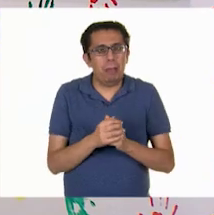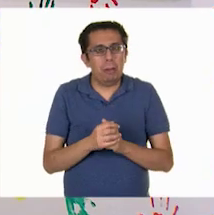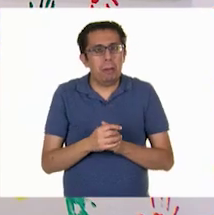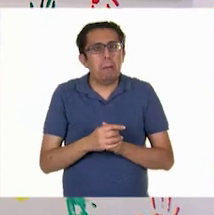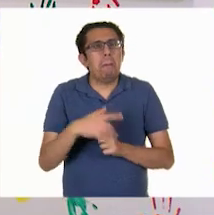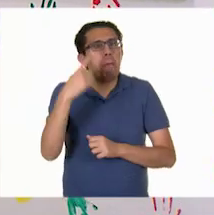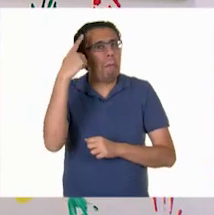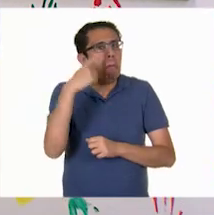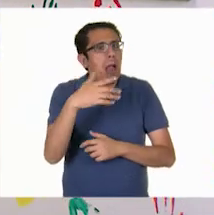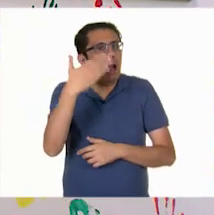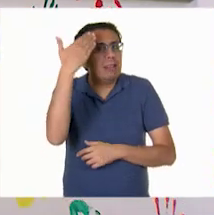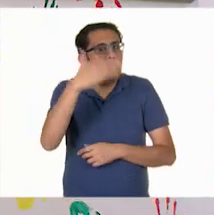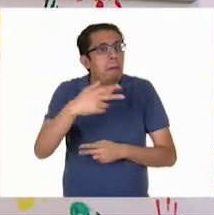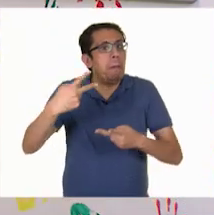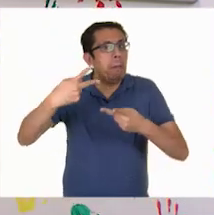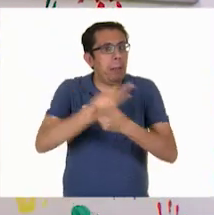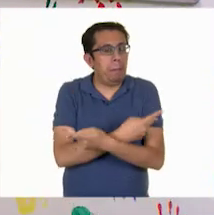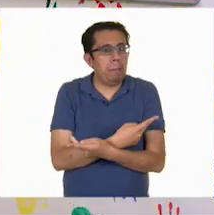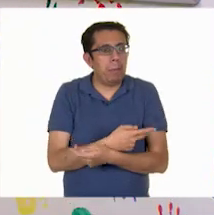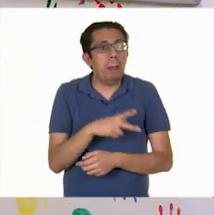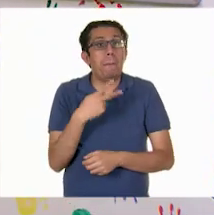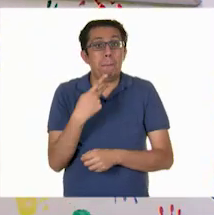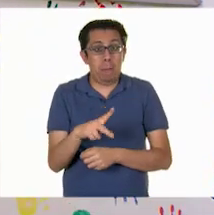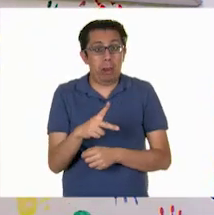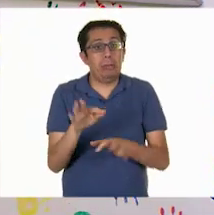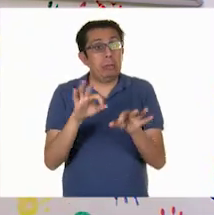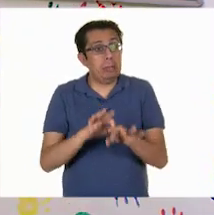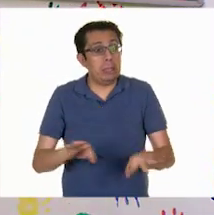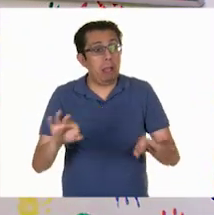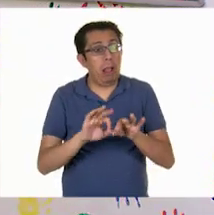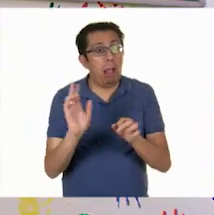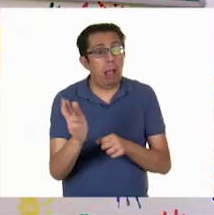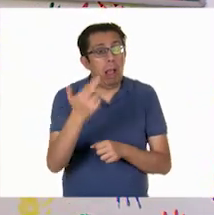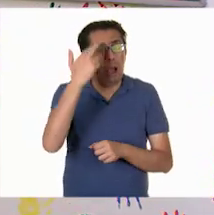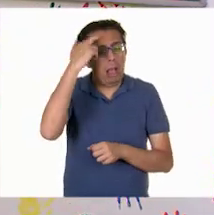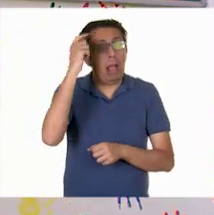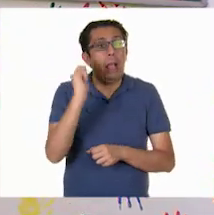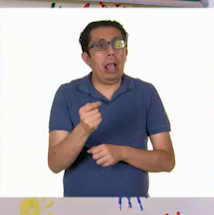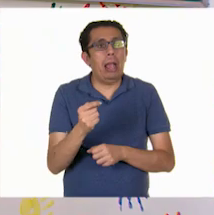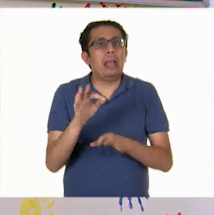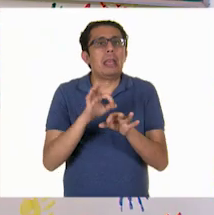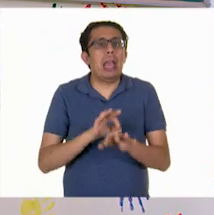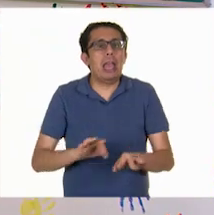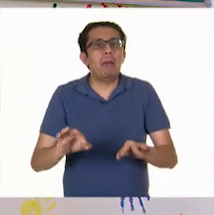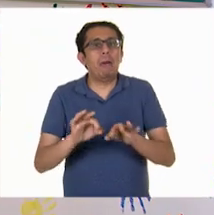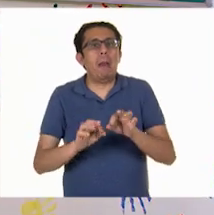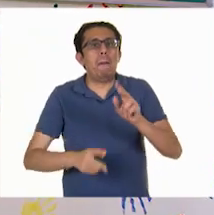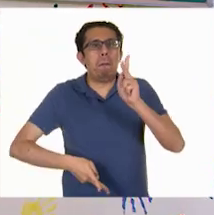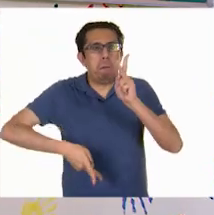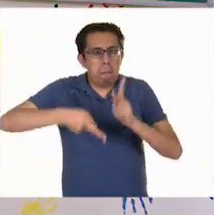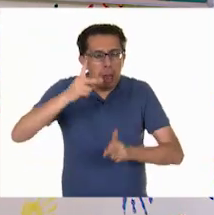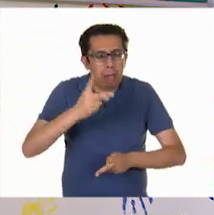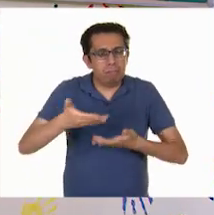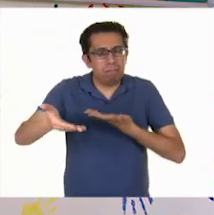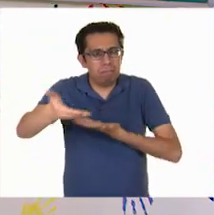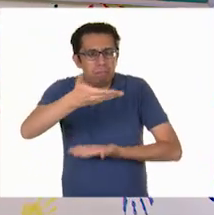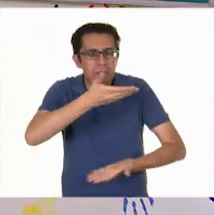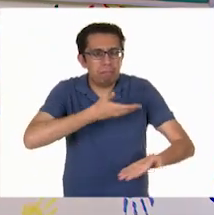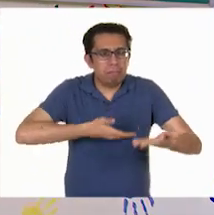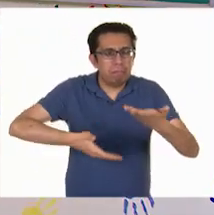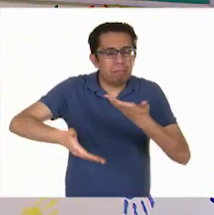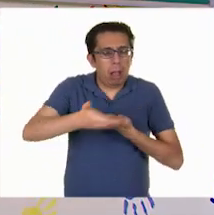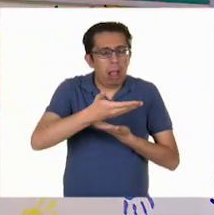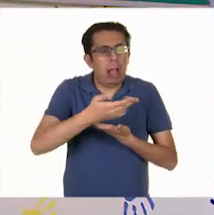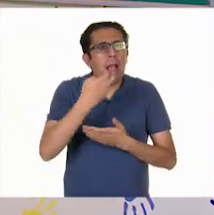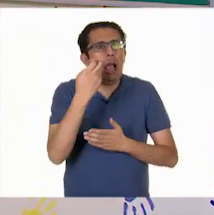ver precisamente lo que pasa. Pero lo que siempre hay que tomar en cuenta es la herramienta del diálogo. Pueden hablar con su familia y platicar